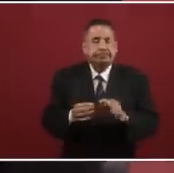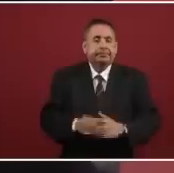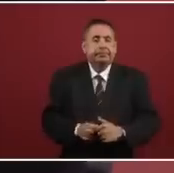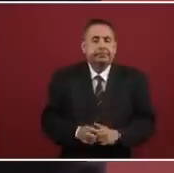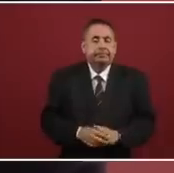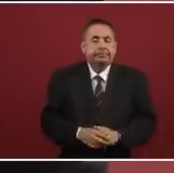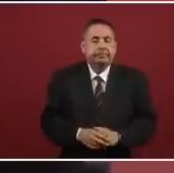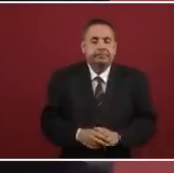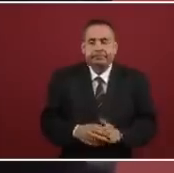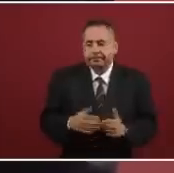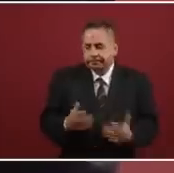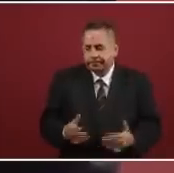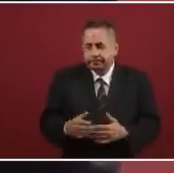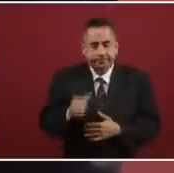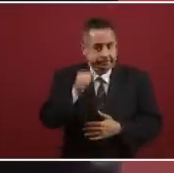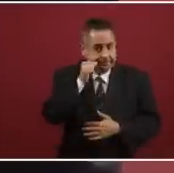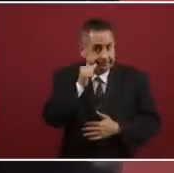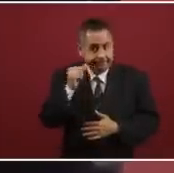pues ayer